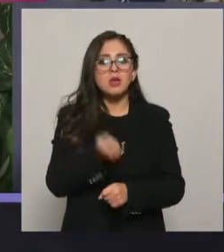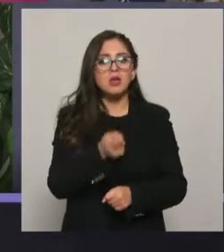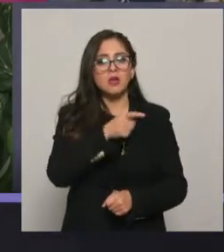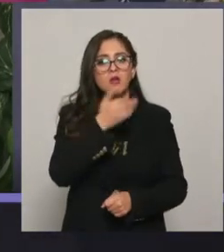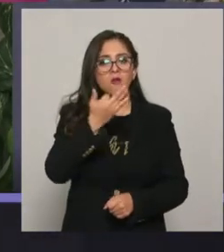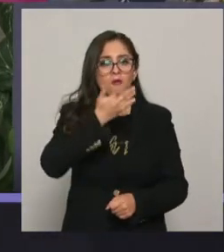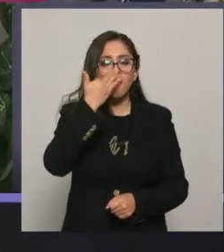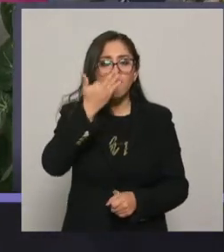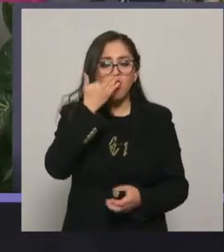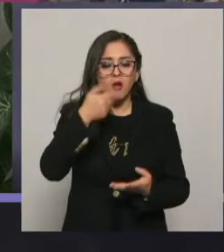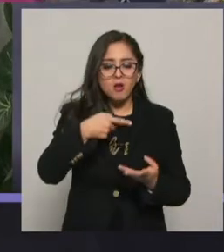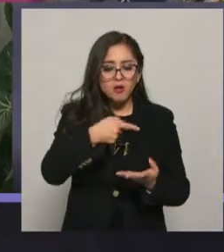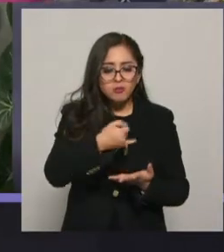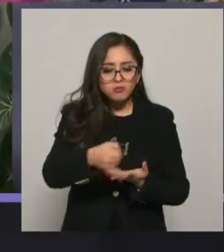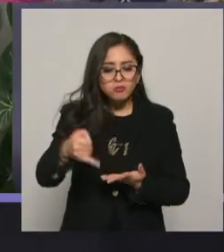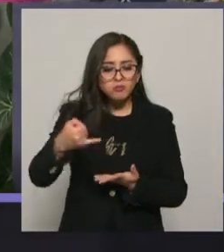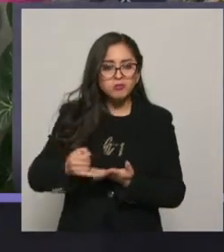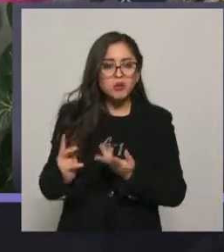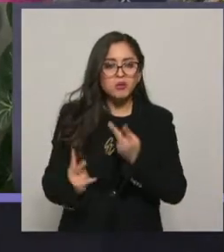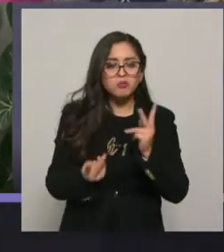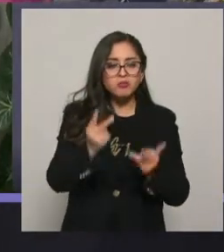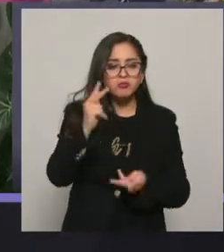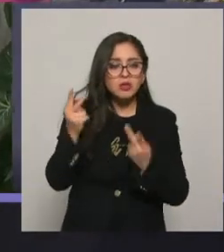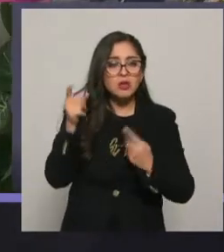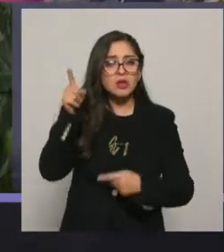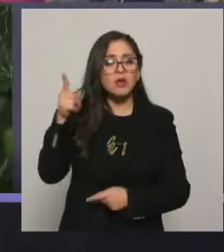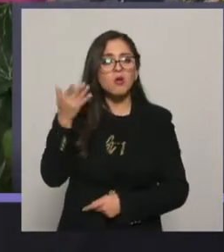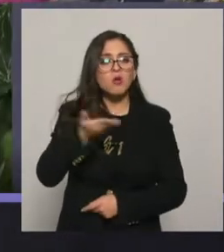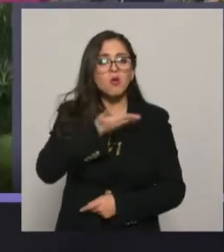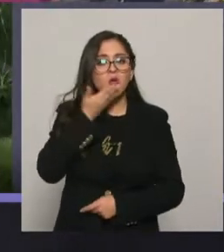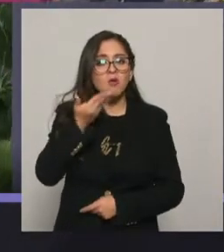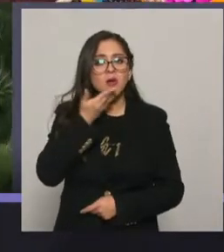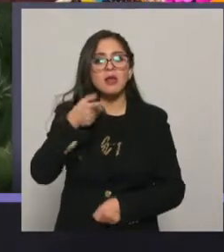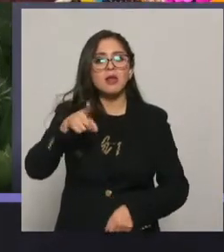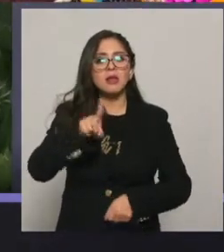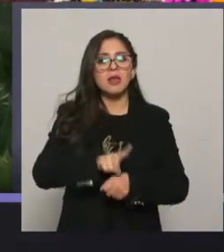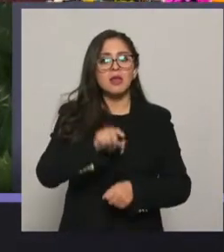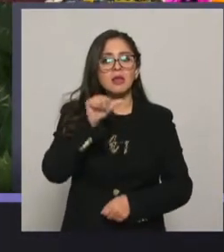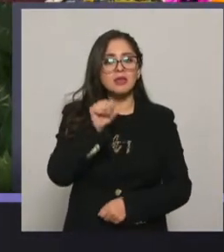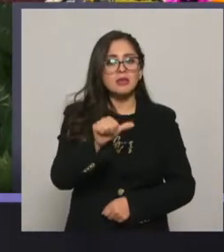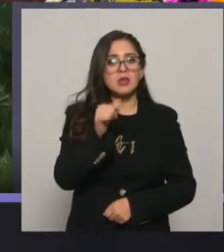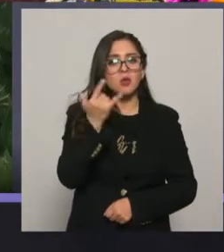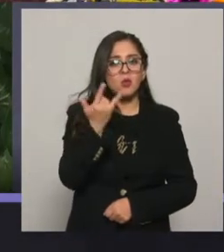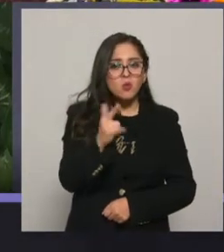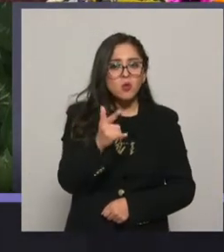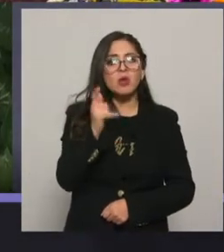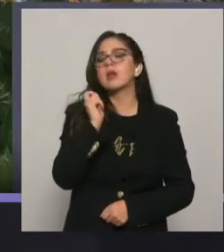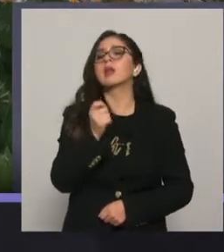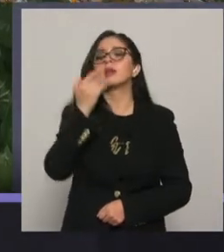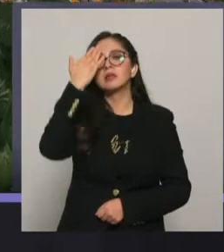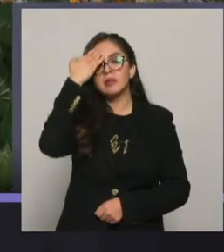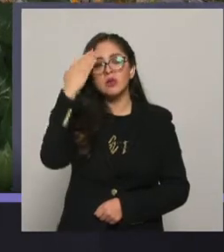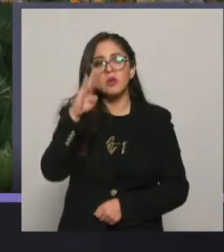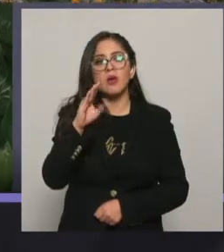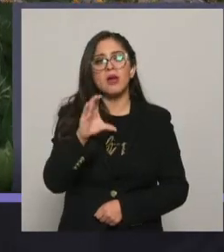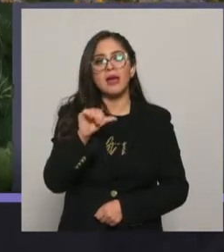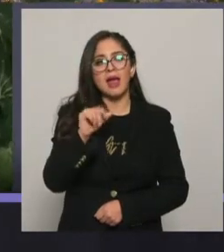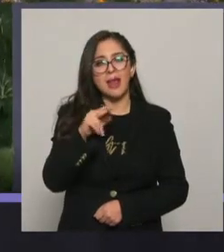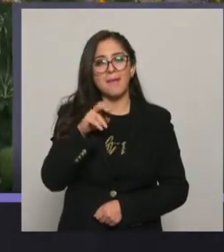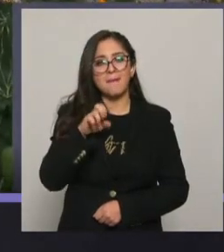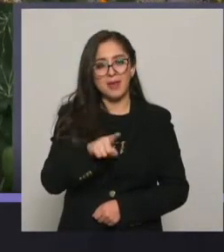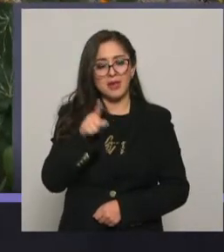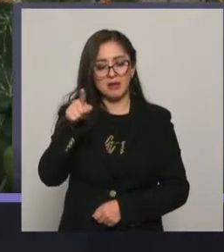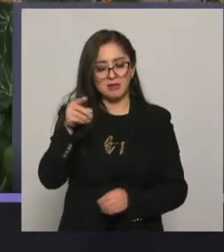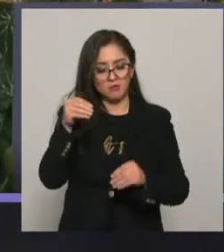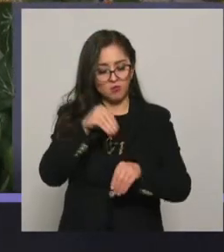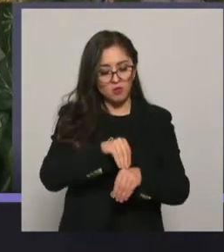en cempasúchil, ¿no?, que se tiene la costumbre de hacerlo el 16 de julio, que es Día de Nuestra Señora del Carmen.